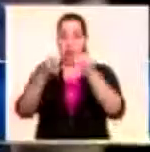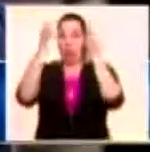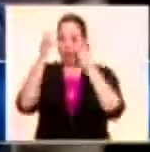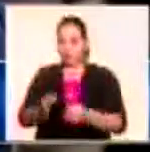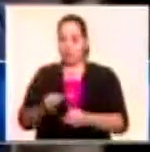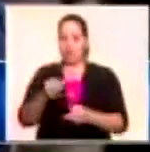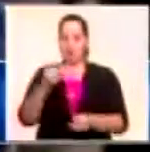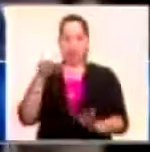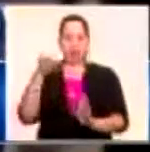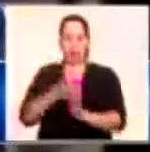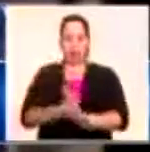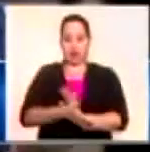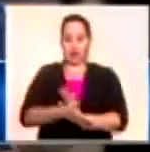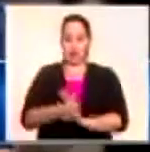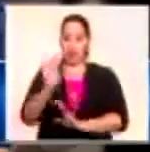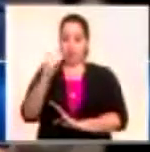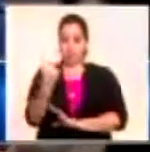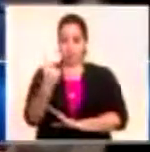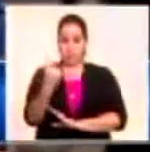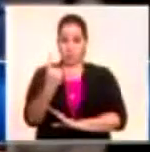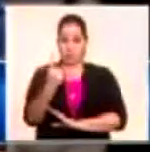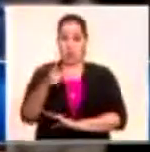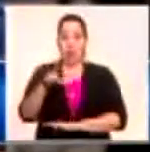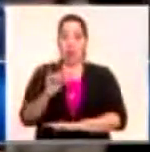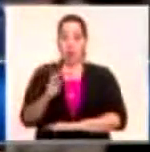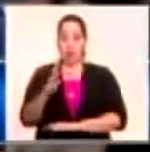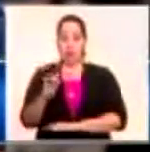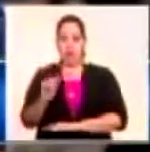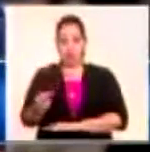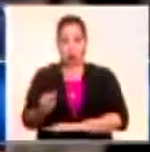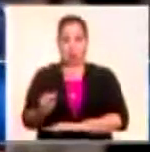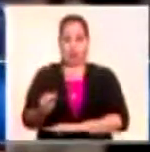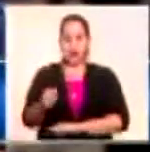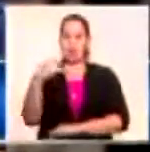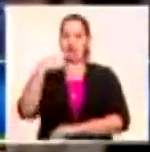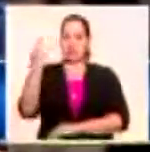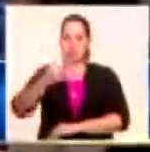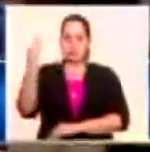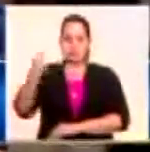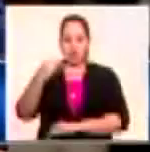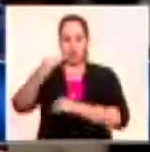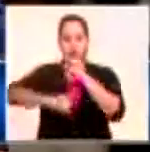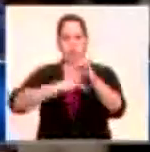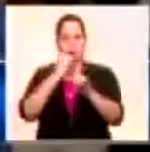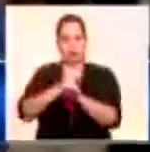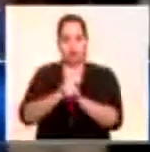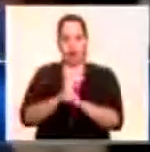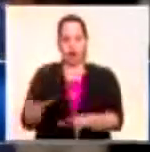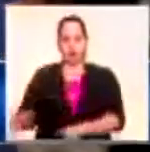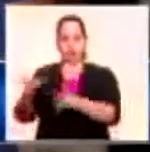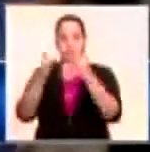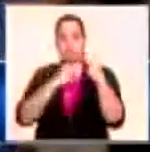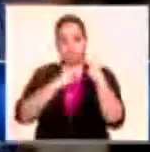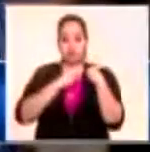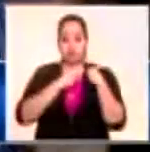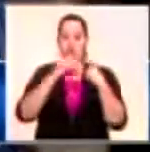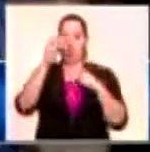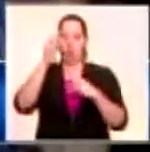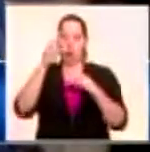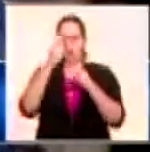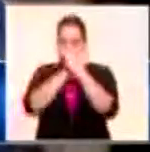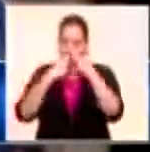lo siguiente. Primero, Libia se ha adherido siempre al derecho internacional y a todos sus compromisos